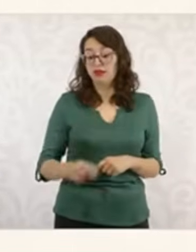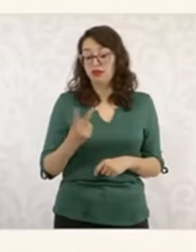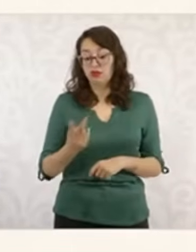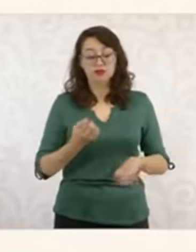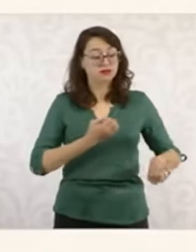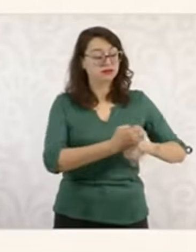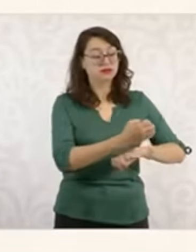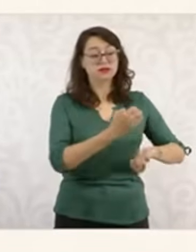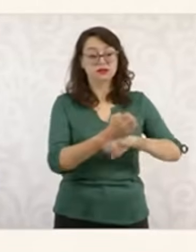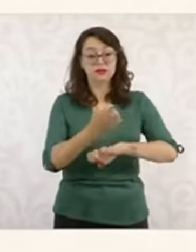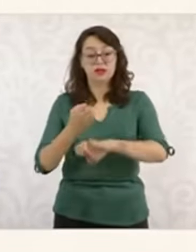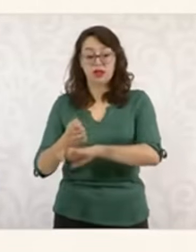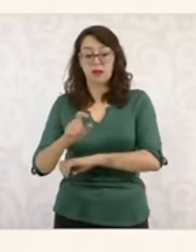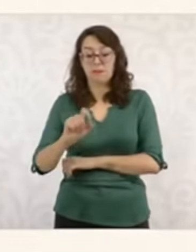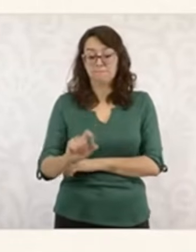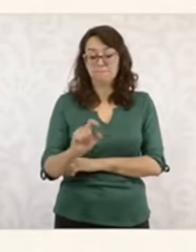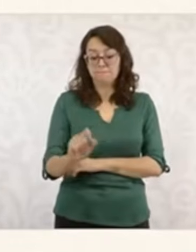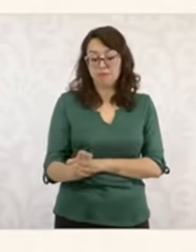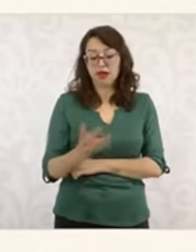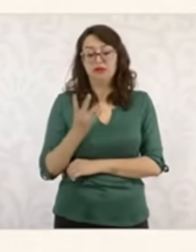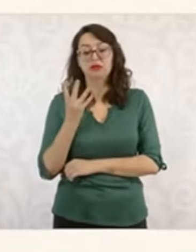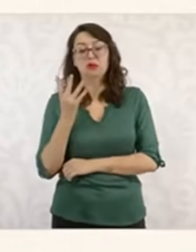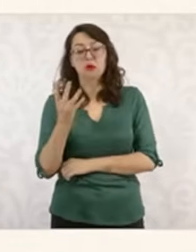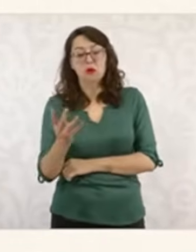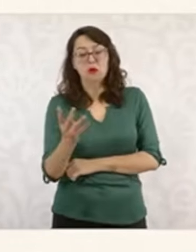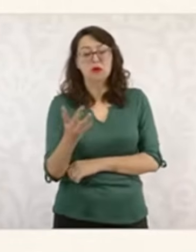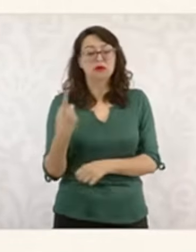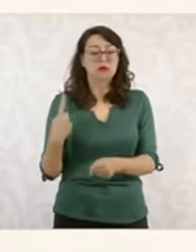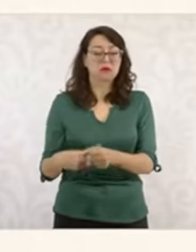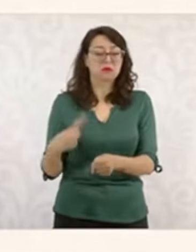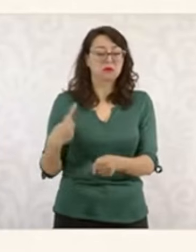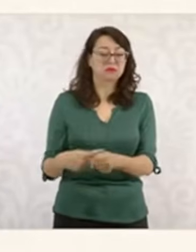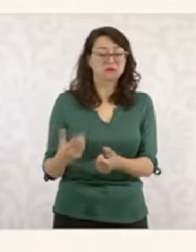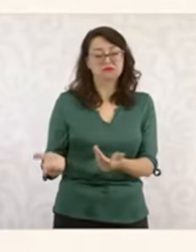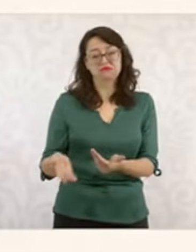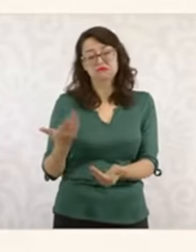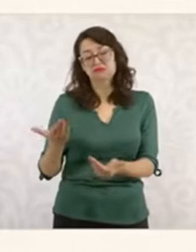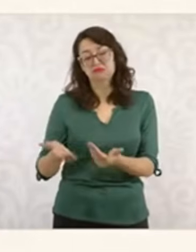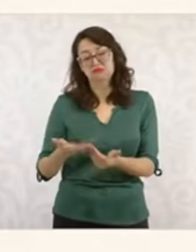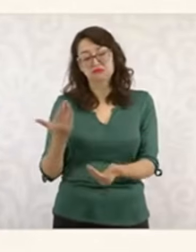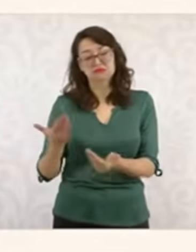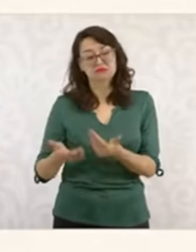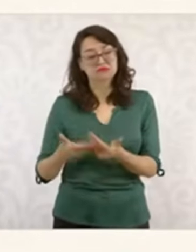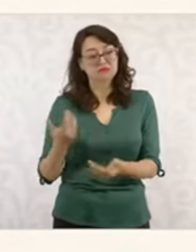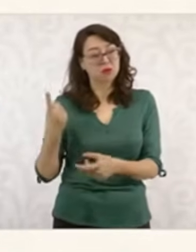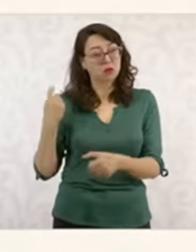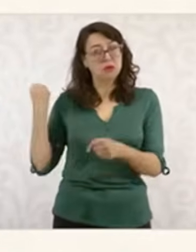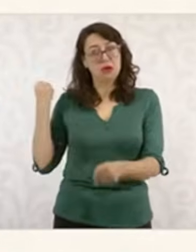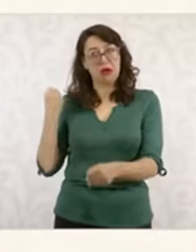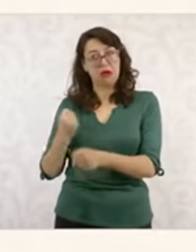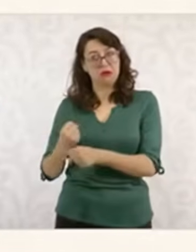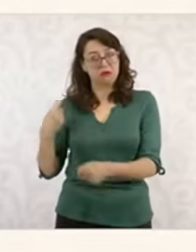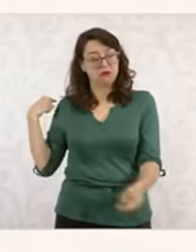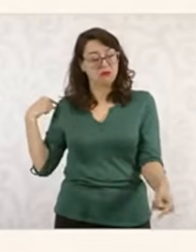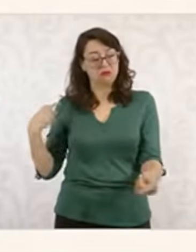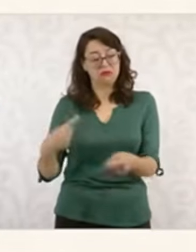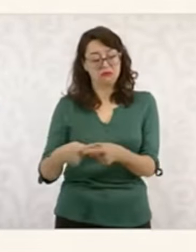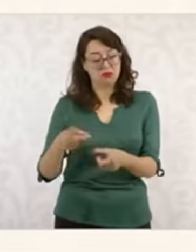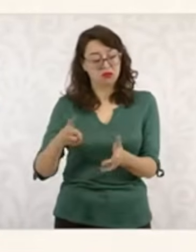federativas, 24 tienen menos de 100 casos acumulados en todo el año del 2025